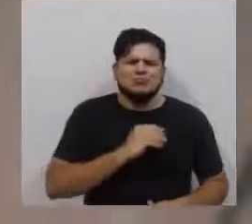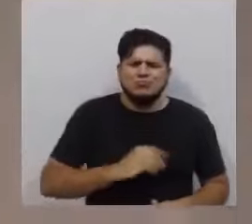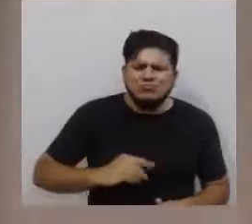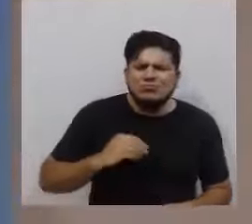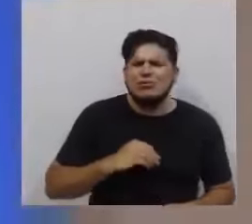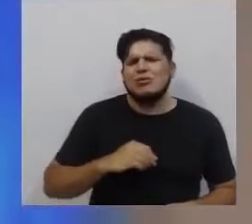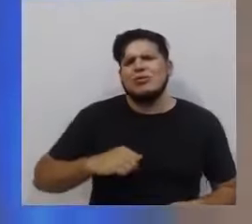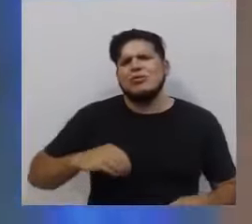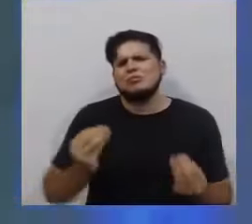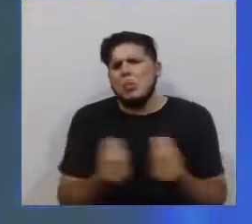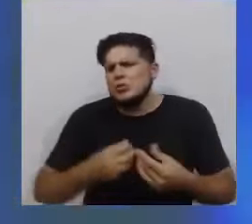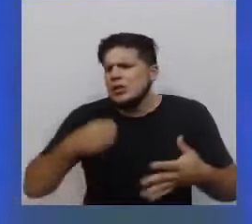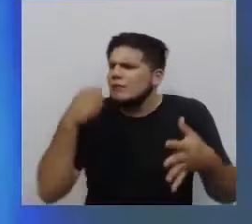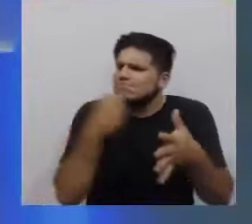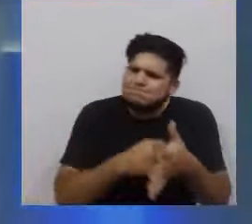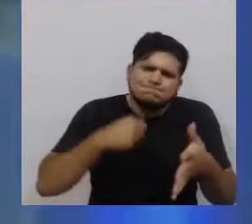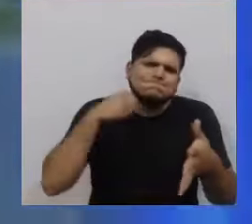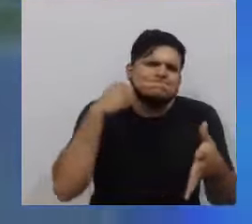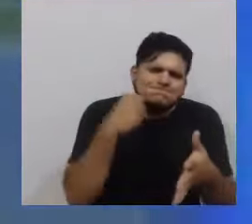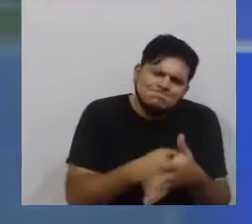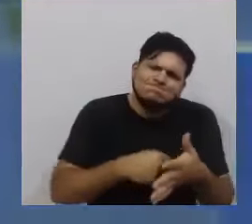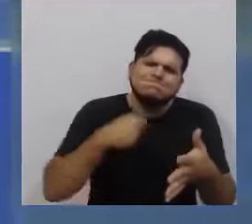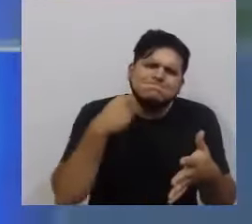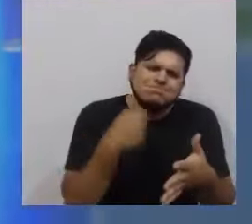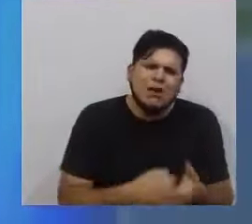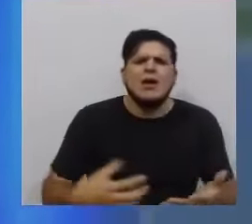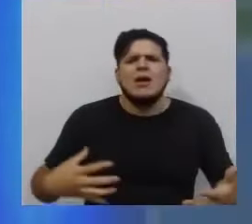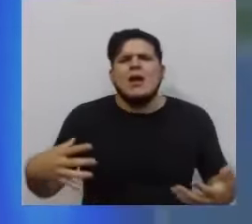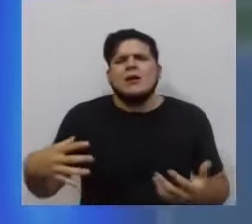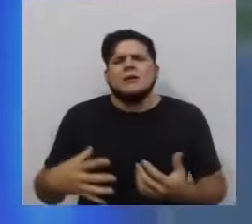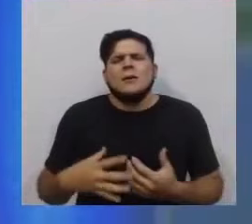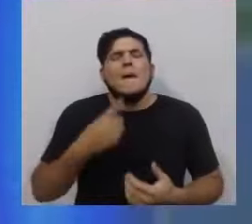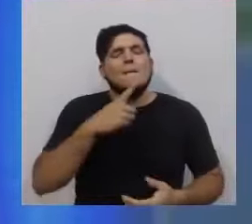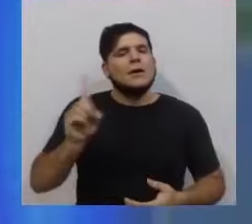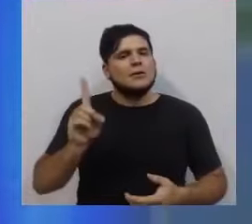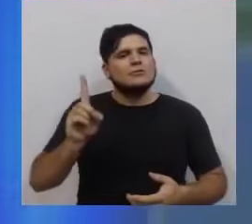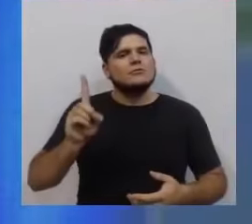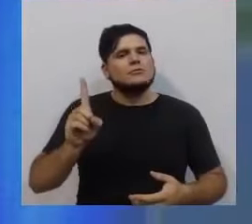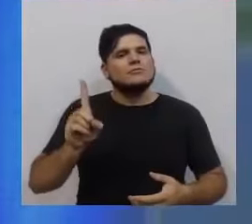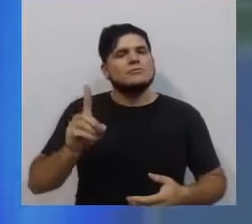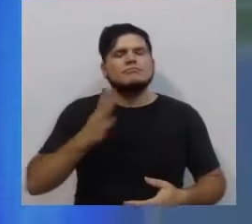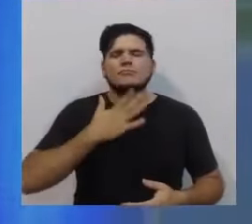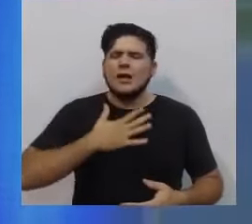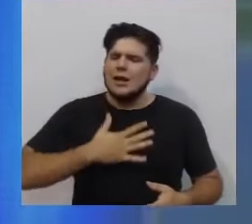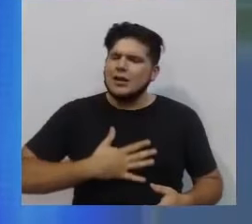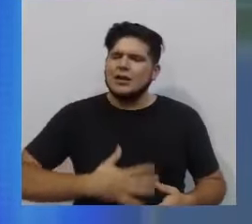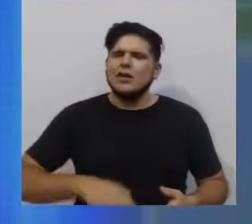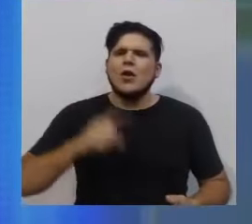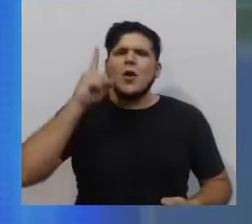tribulación mucho conflicto pero confíen confíe